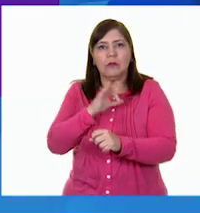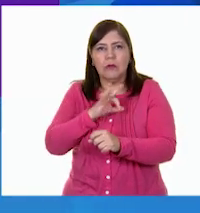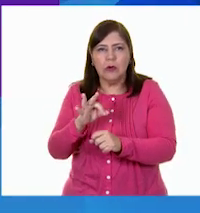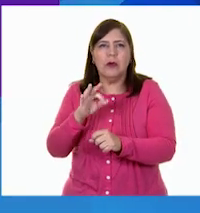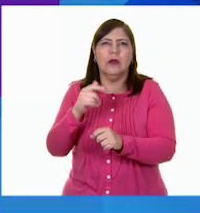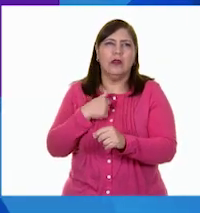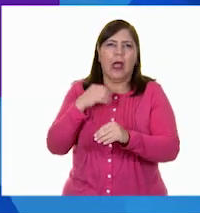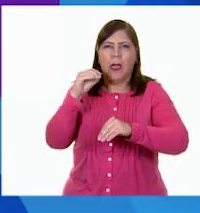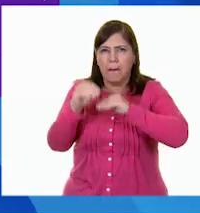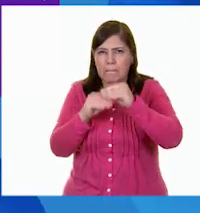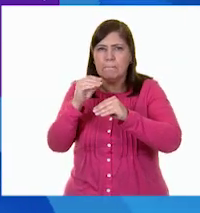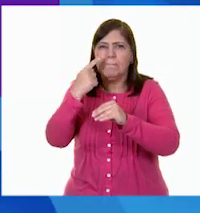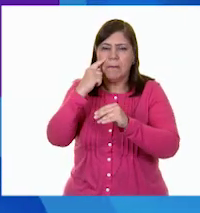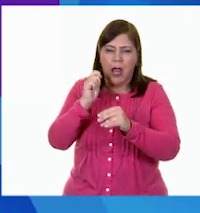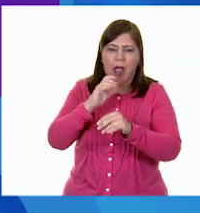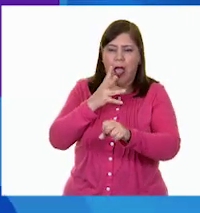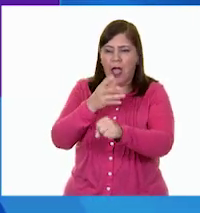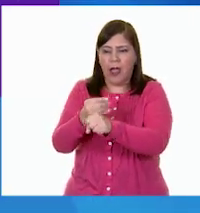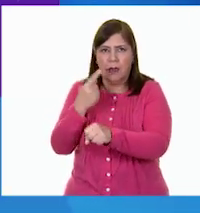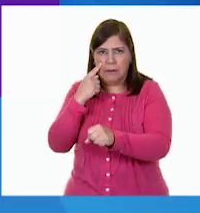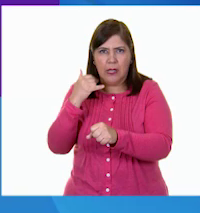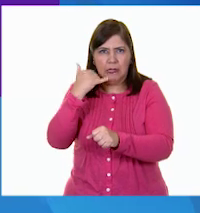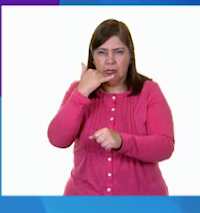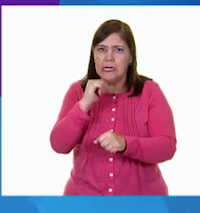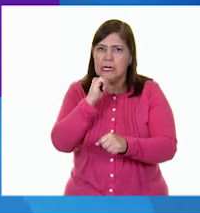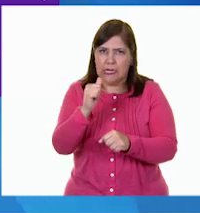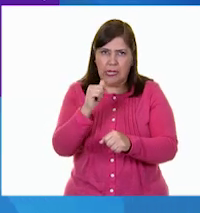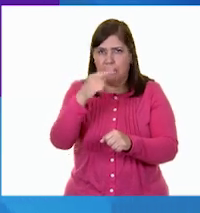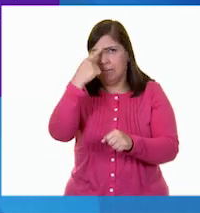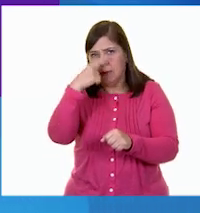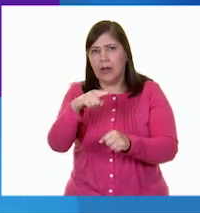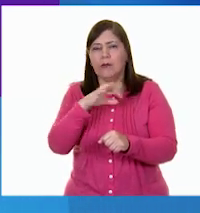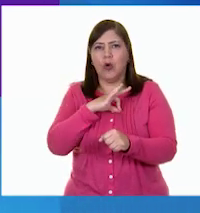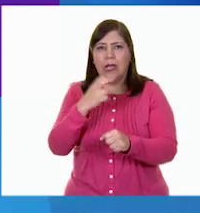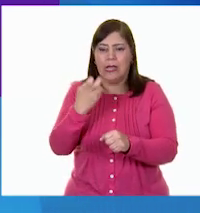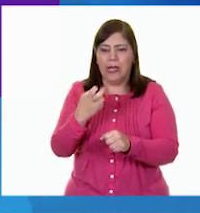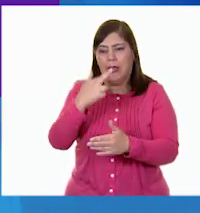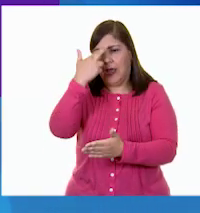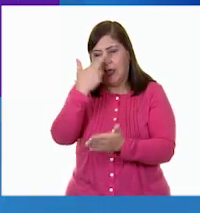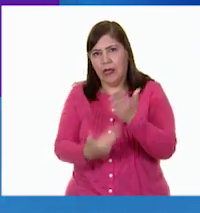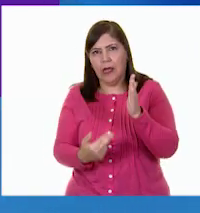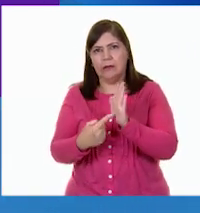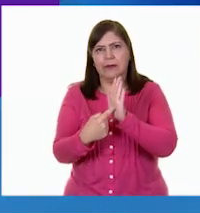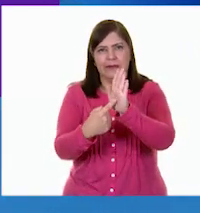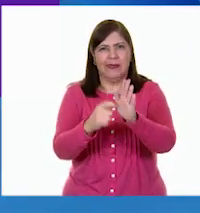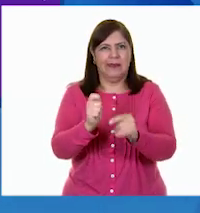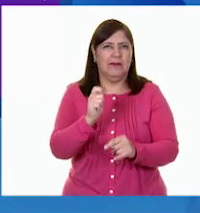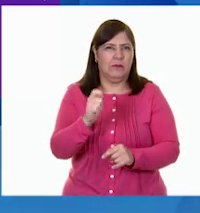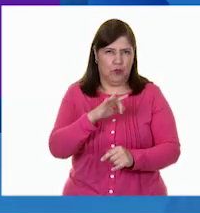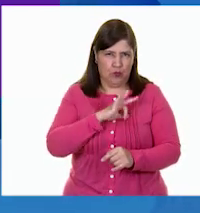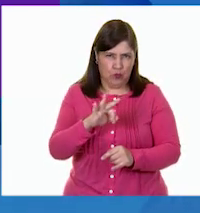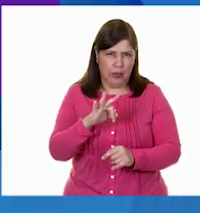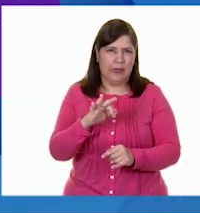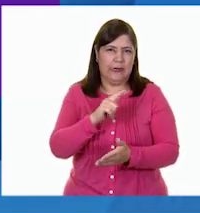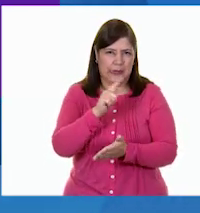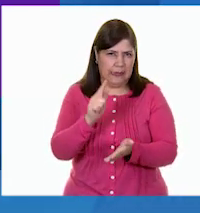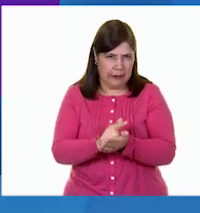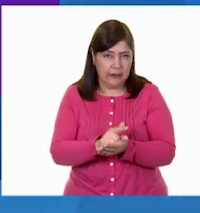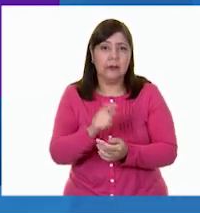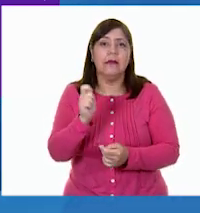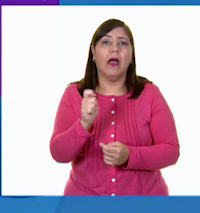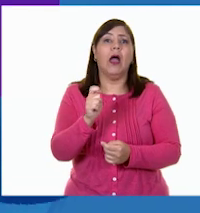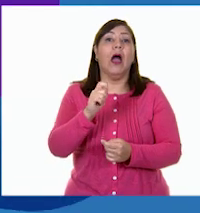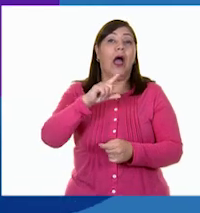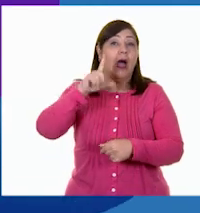ninguna configuración al dispositivo a través del cual se cometió o evidenció la falta, ya que todo esto puede ser